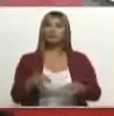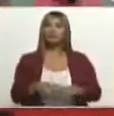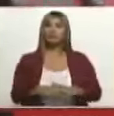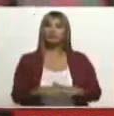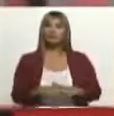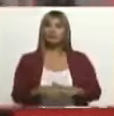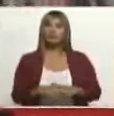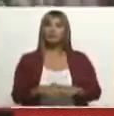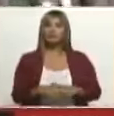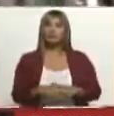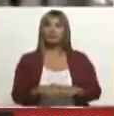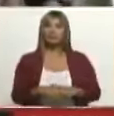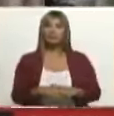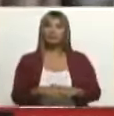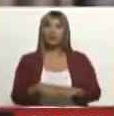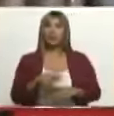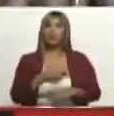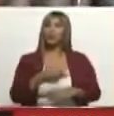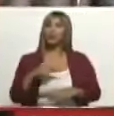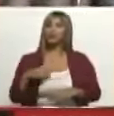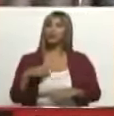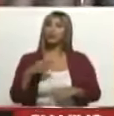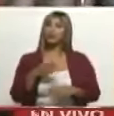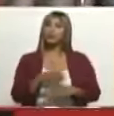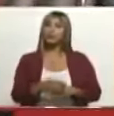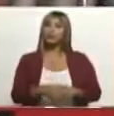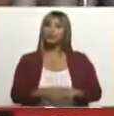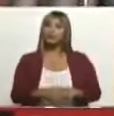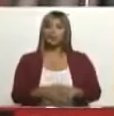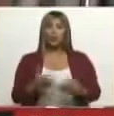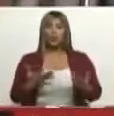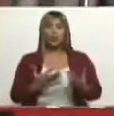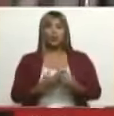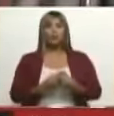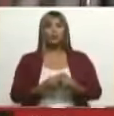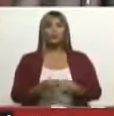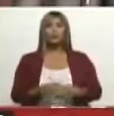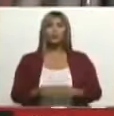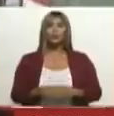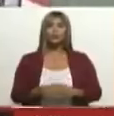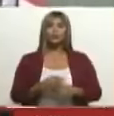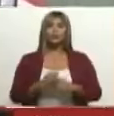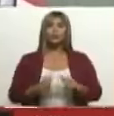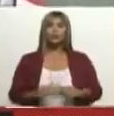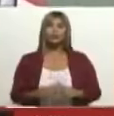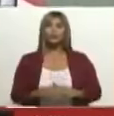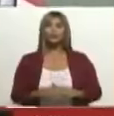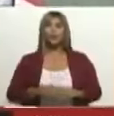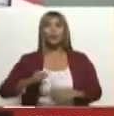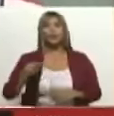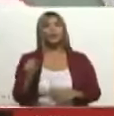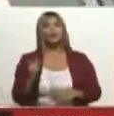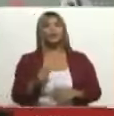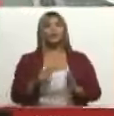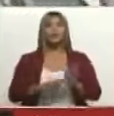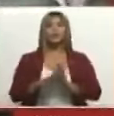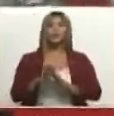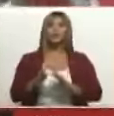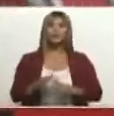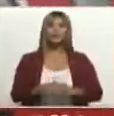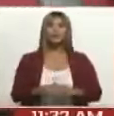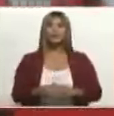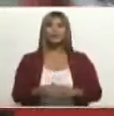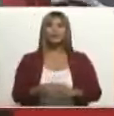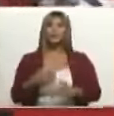encuentren. Nosotros vamos, junto a la Fuerza Armada, los cuerpos policiales, bueno, a avanzar,